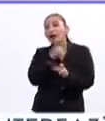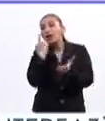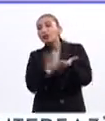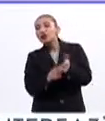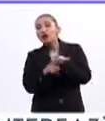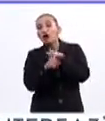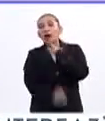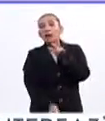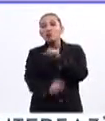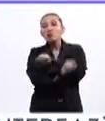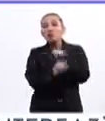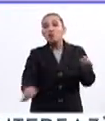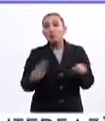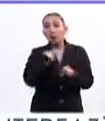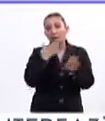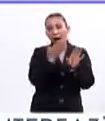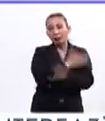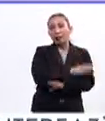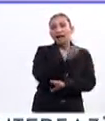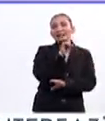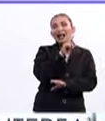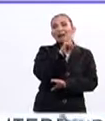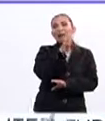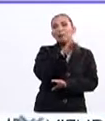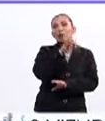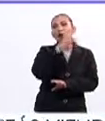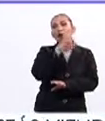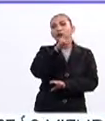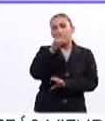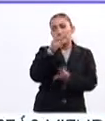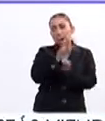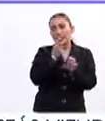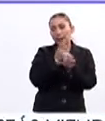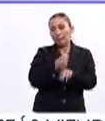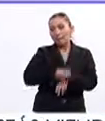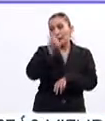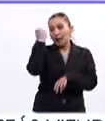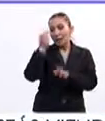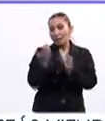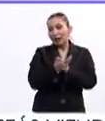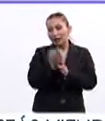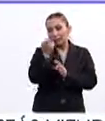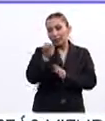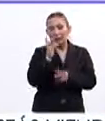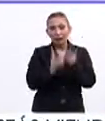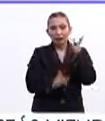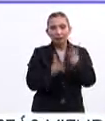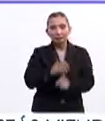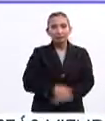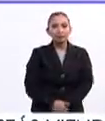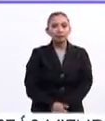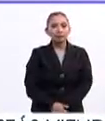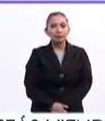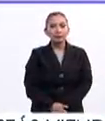existencia de armas nucleares tras la caída de Saddam Hussein. Los invitamos a ver la primera entrega de esta conversación.